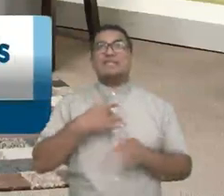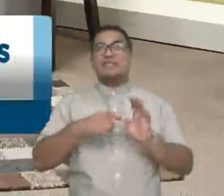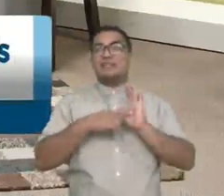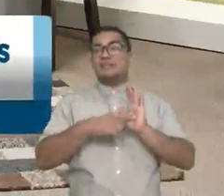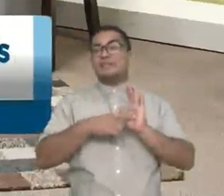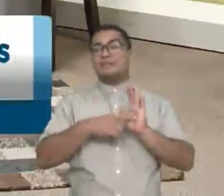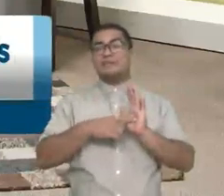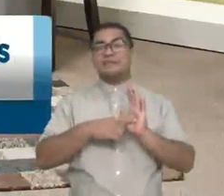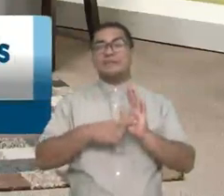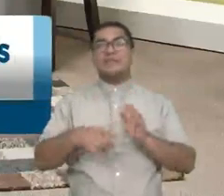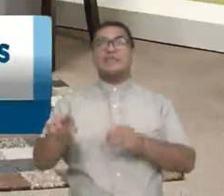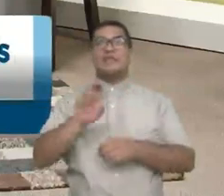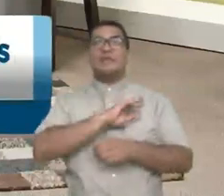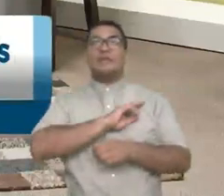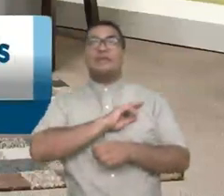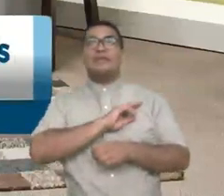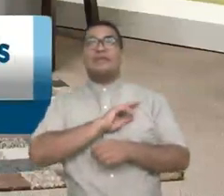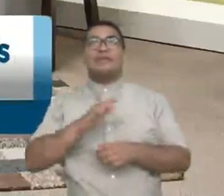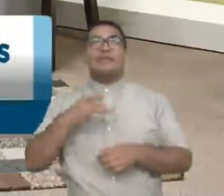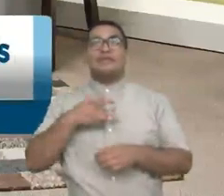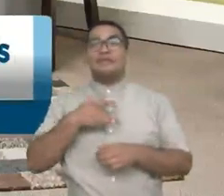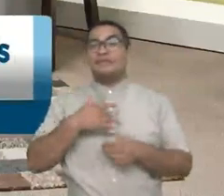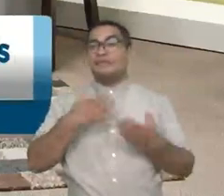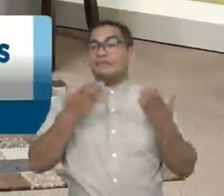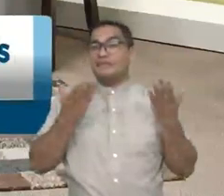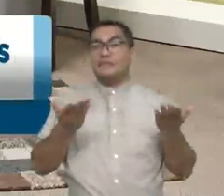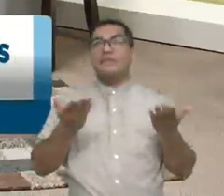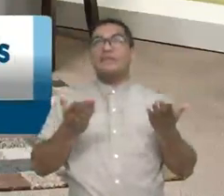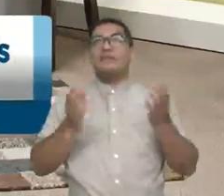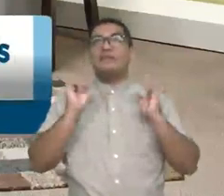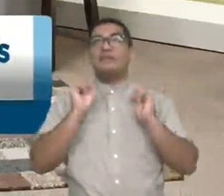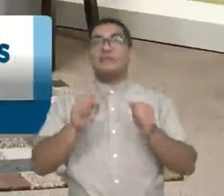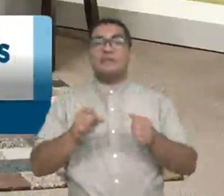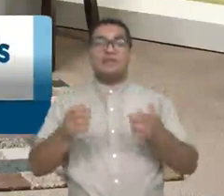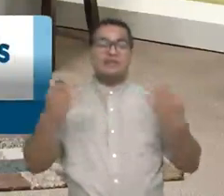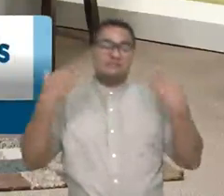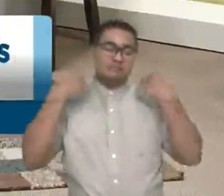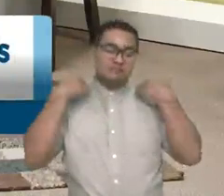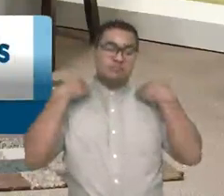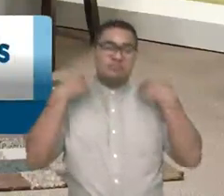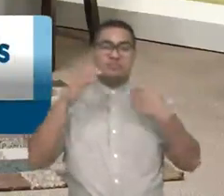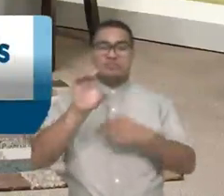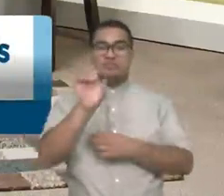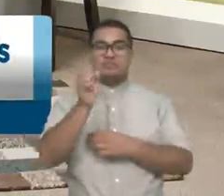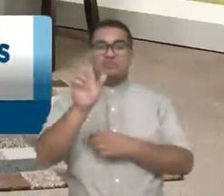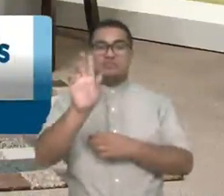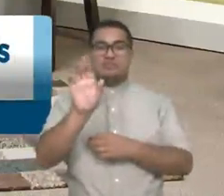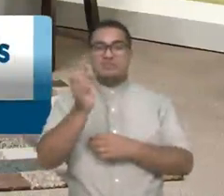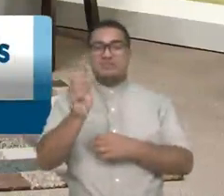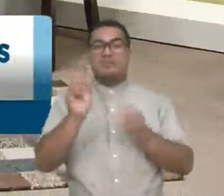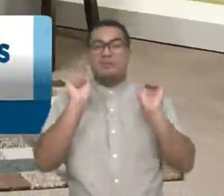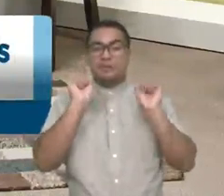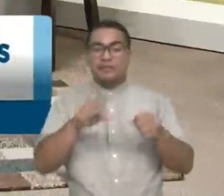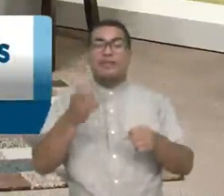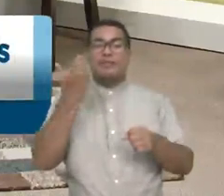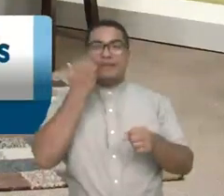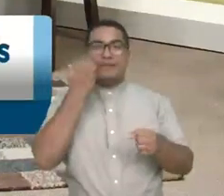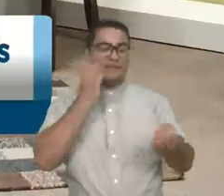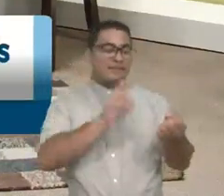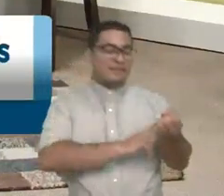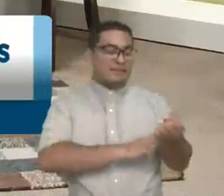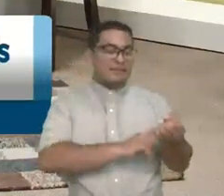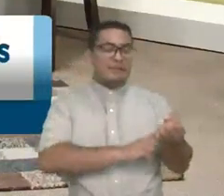las herramientas necesarias para manejar ese estrés, podemos desarrollar una enfermedad crónica como la diabetes,